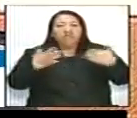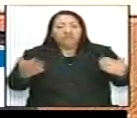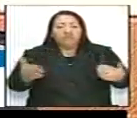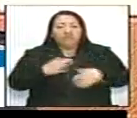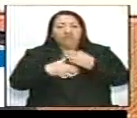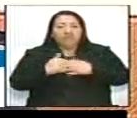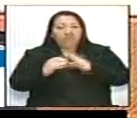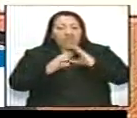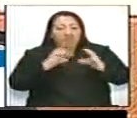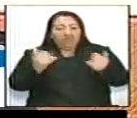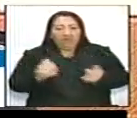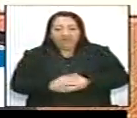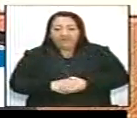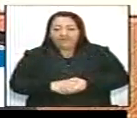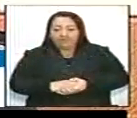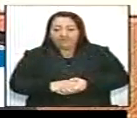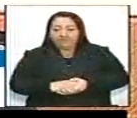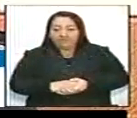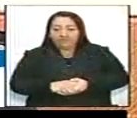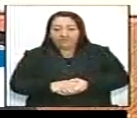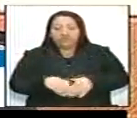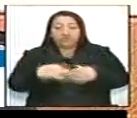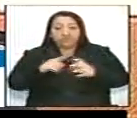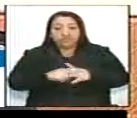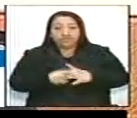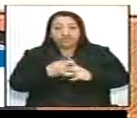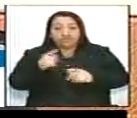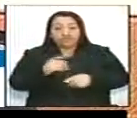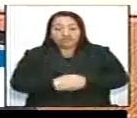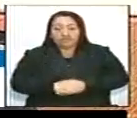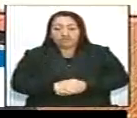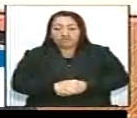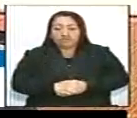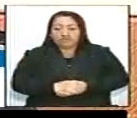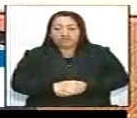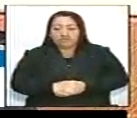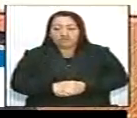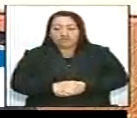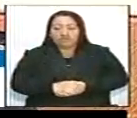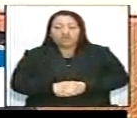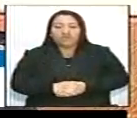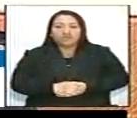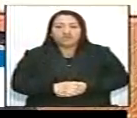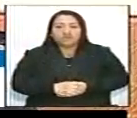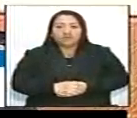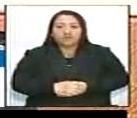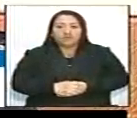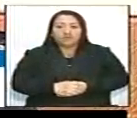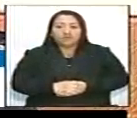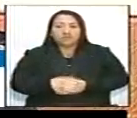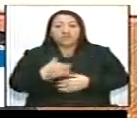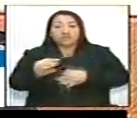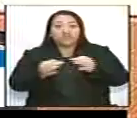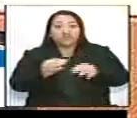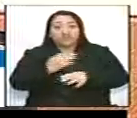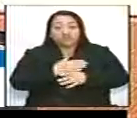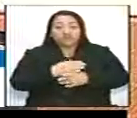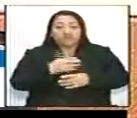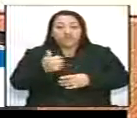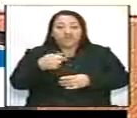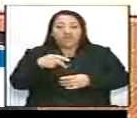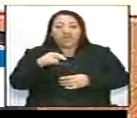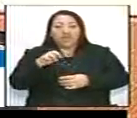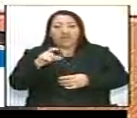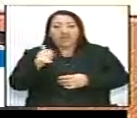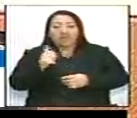que vamos a discutir hoy día y yo me permitiría comenzar por ese contexto. Como se ha mencionado, las cifras de anemia en el país